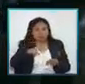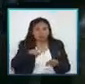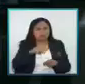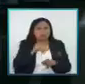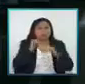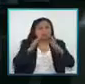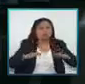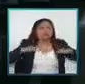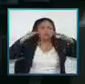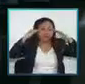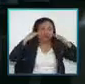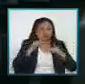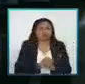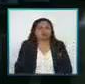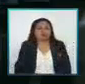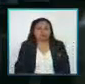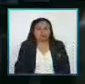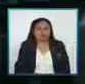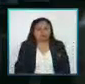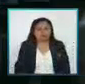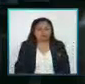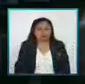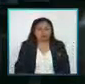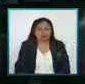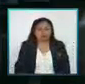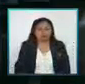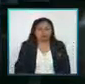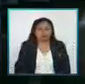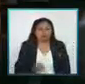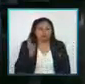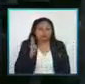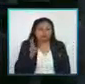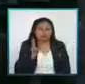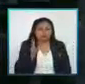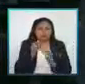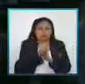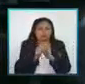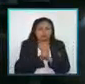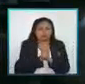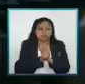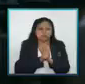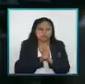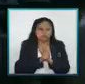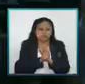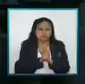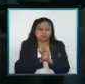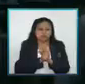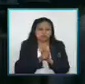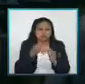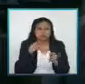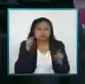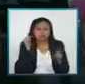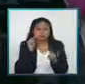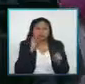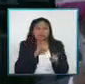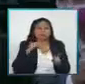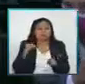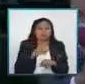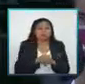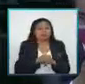este alto organismo del Estado? En el mismo artículo señala que